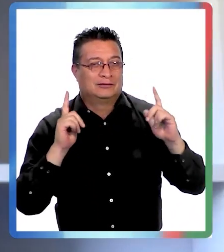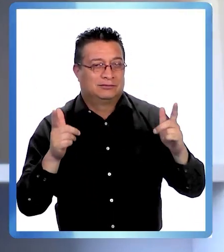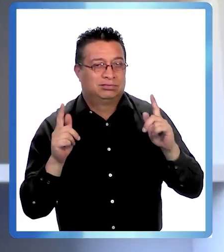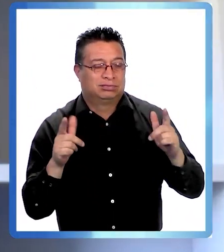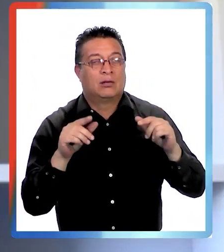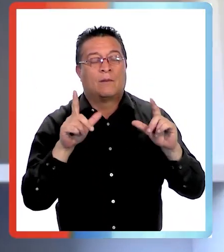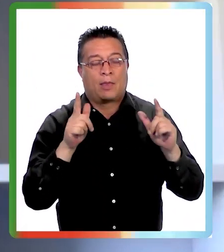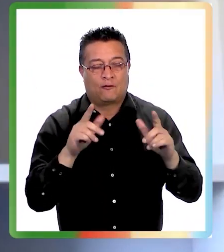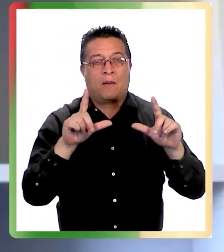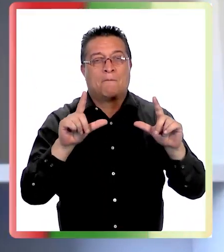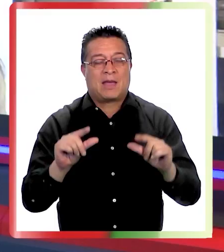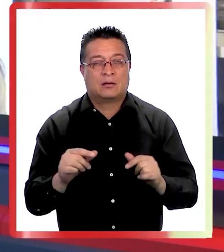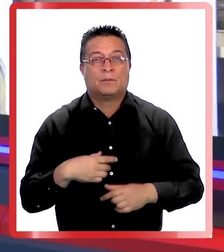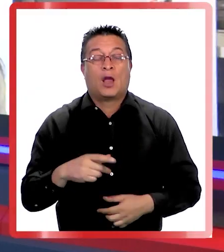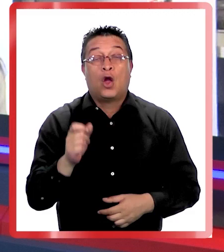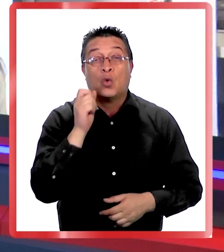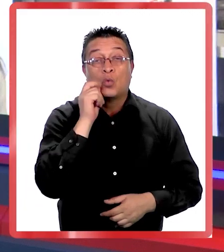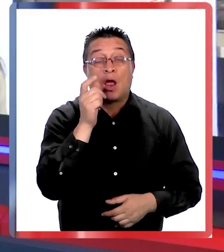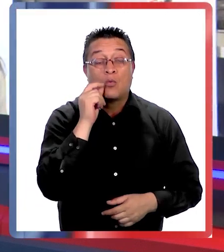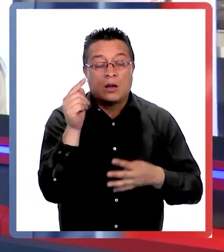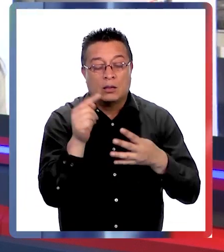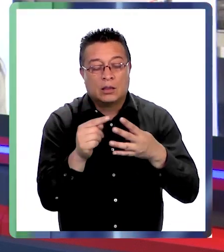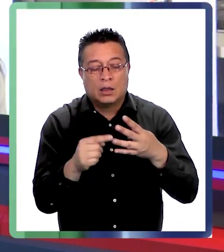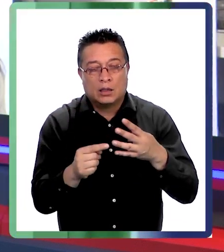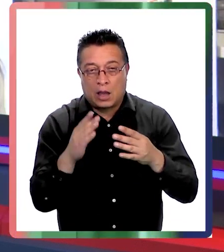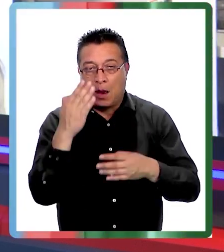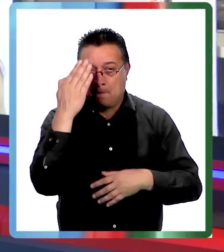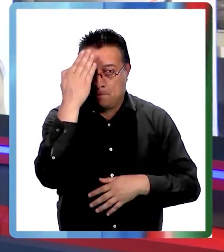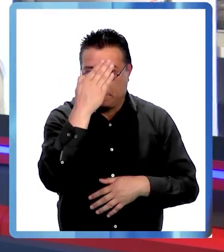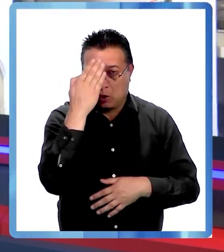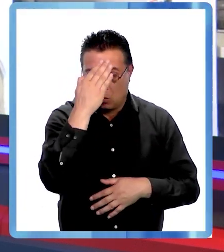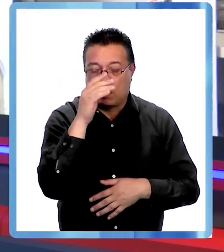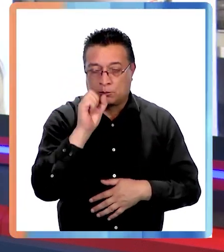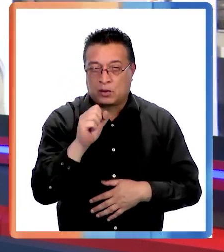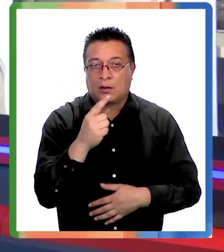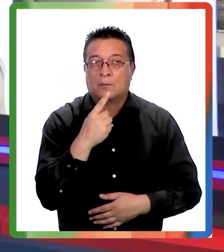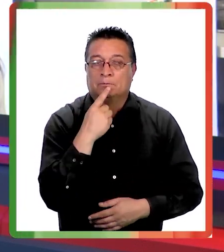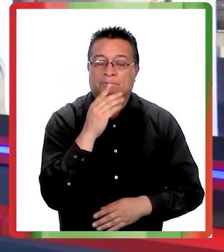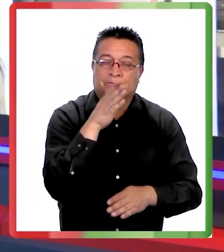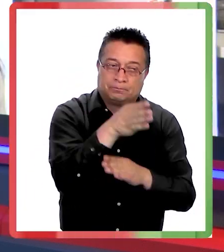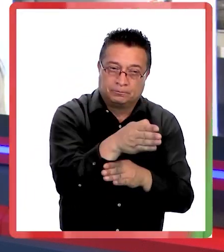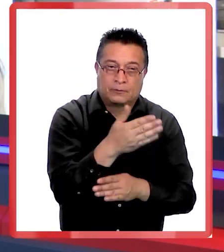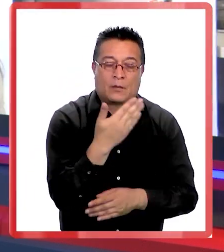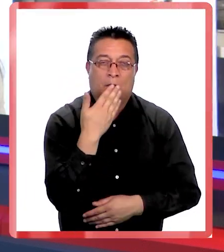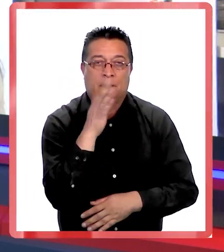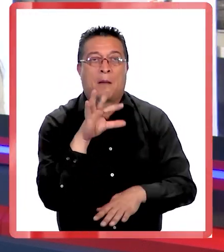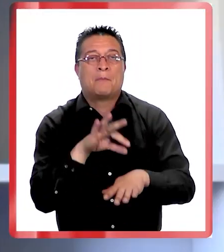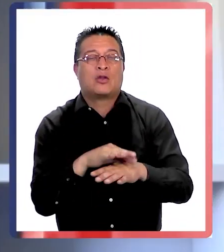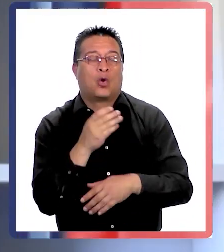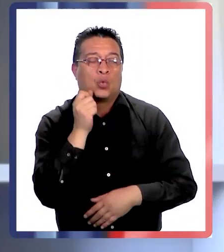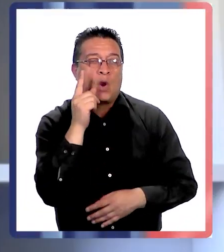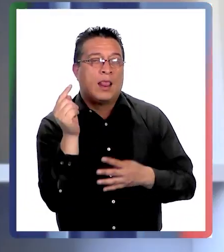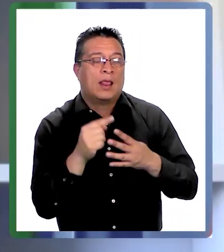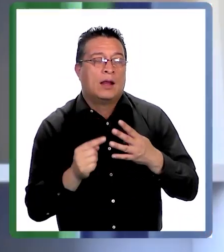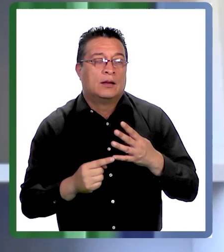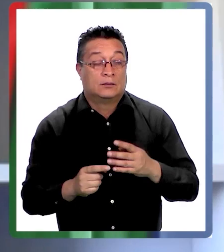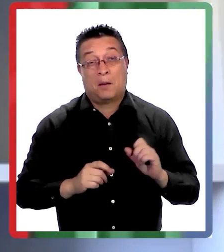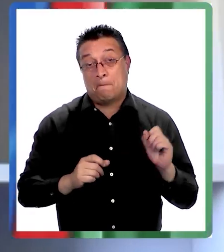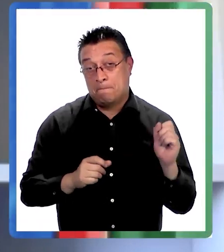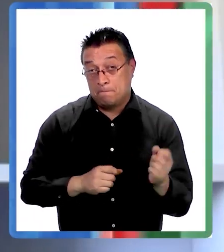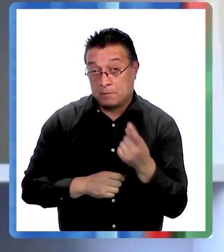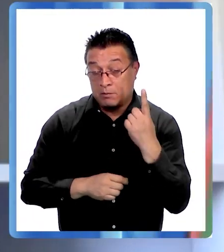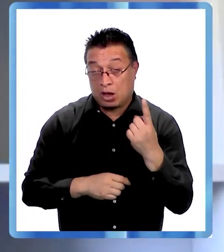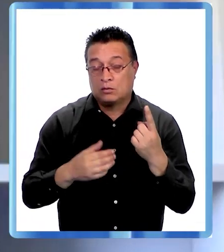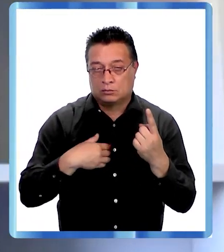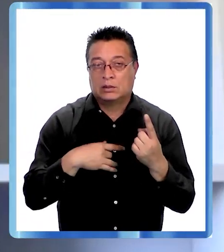fondo. Siempre un volumen bajo. ¿Cuáles son los signos de alarma para empezar a consultar con un especialista? Bueno, primero,